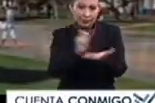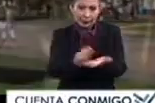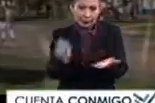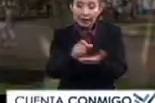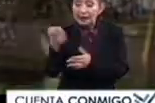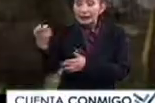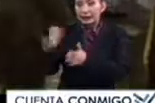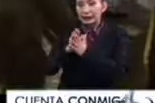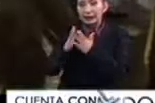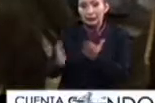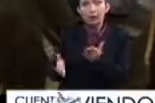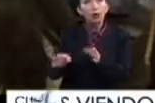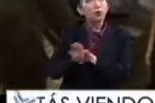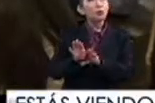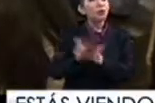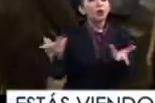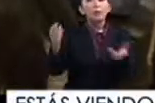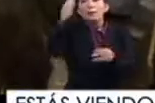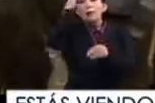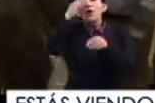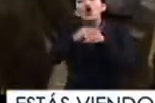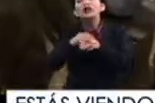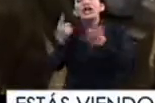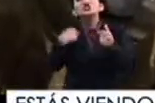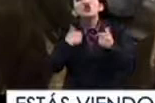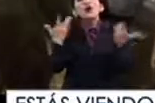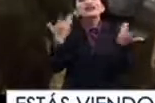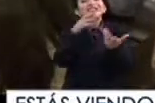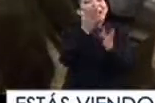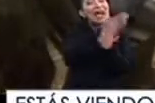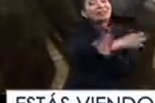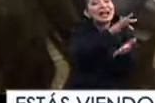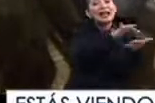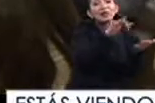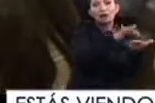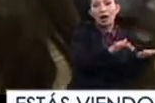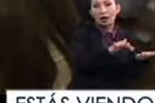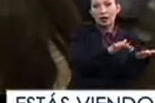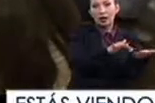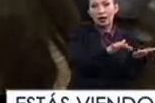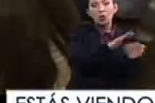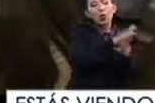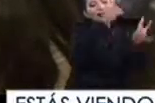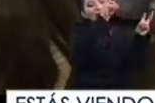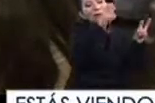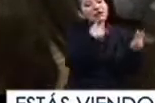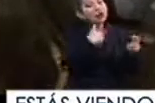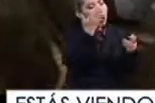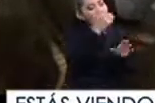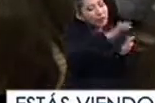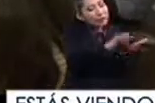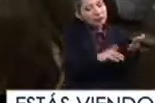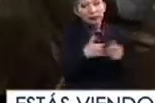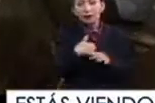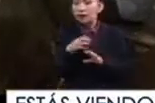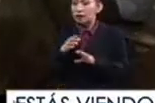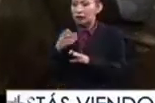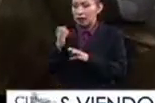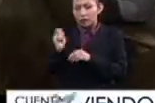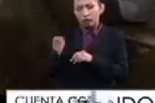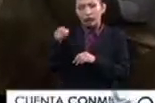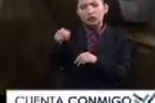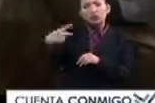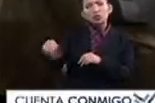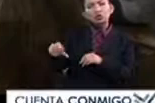este libro como de memorias de lectura, ¿no? Que es básico, es, digamos, hablar de la tradición o de